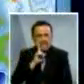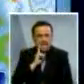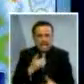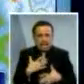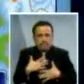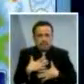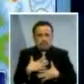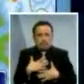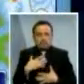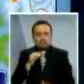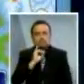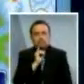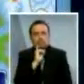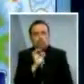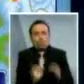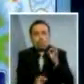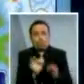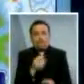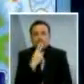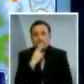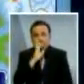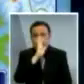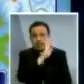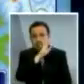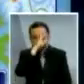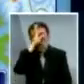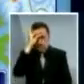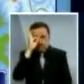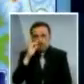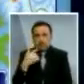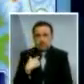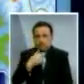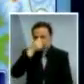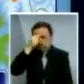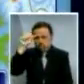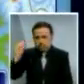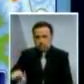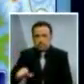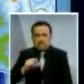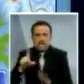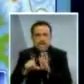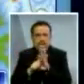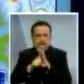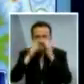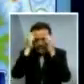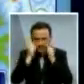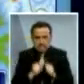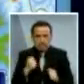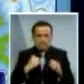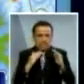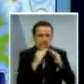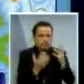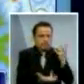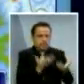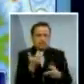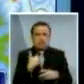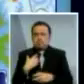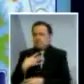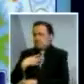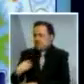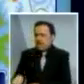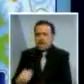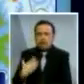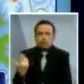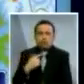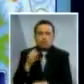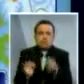yo creo sinceramente que un juez que vive en la Araucanía y que el día de mañana dice voy a condenar a una persona por ley antiterrorista, mañana me queman mi casa, atentan contra un hijo mío, entonces